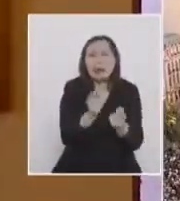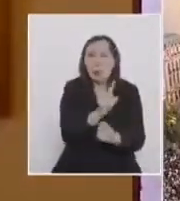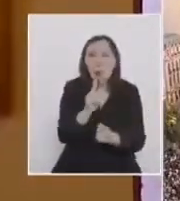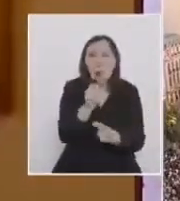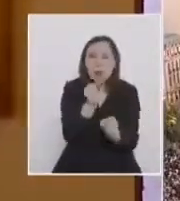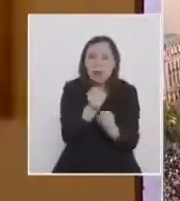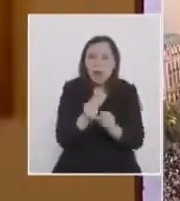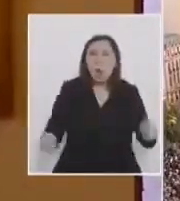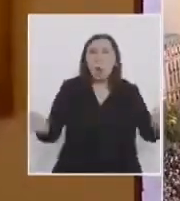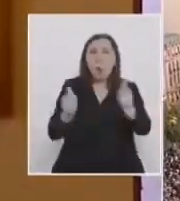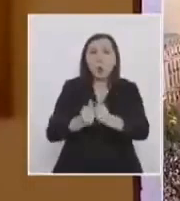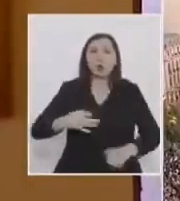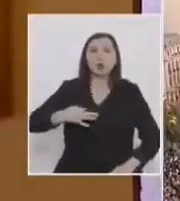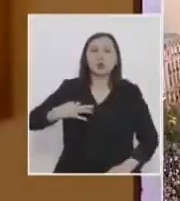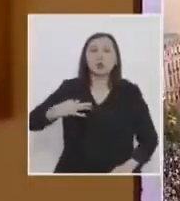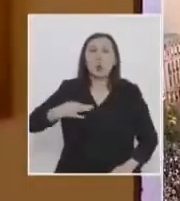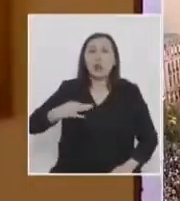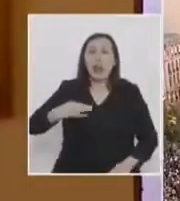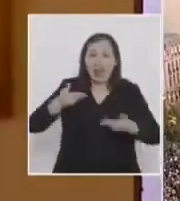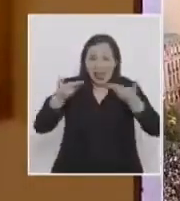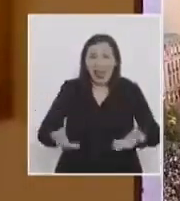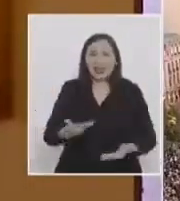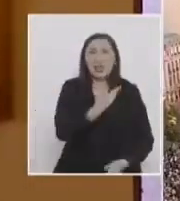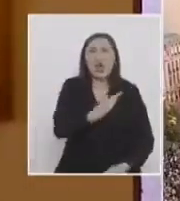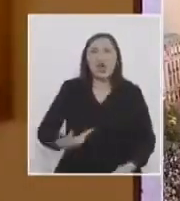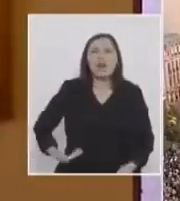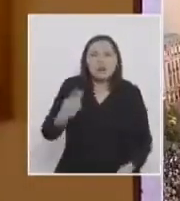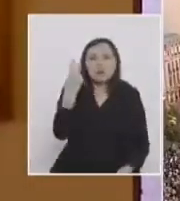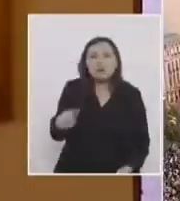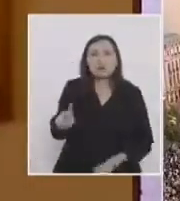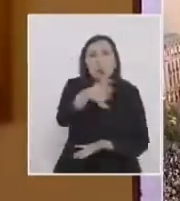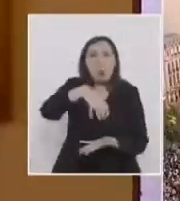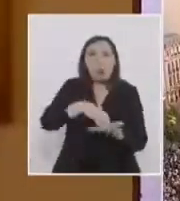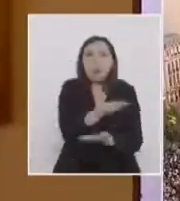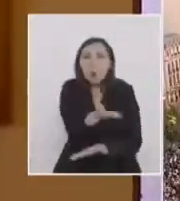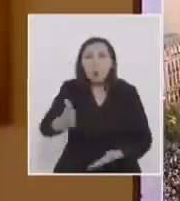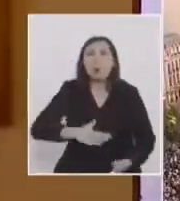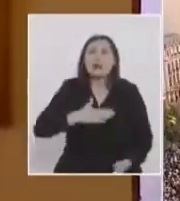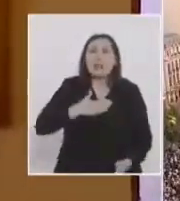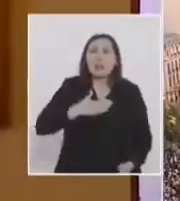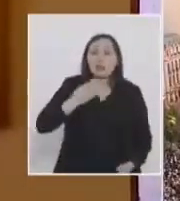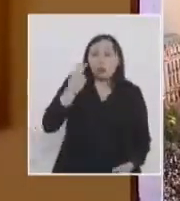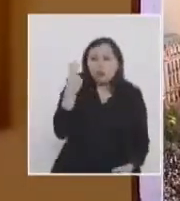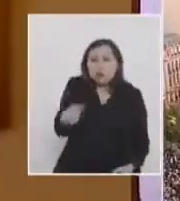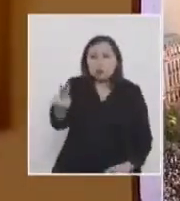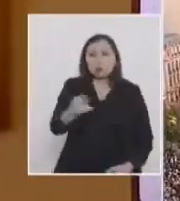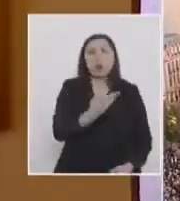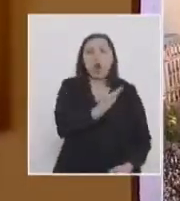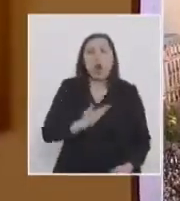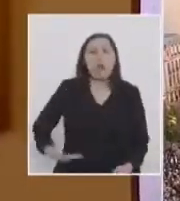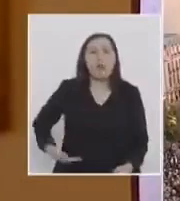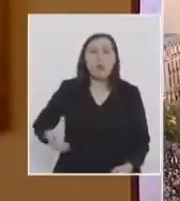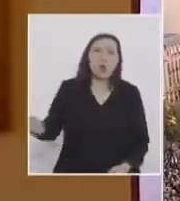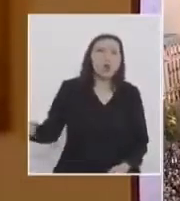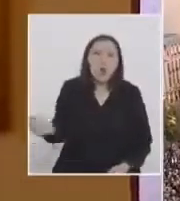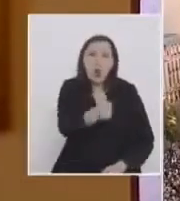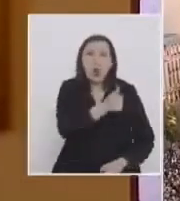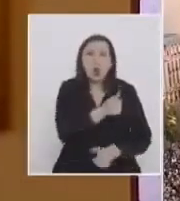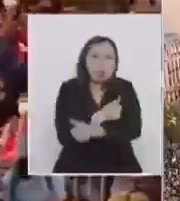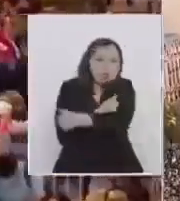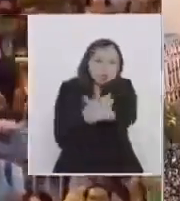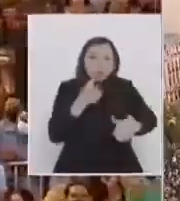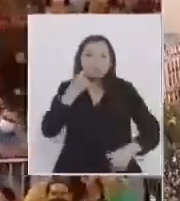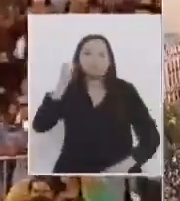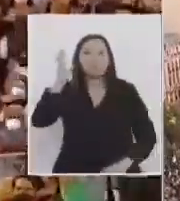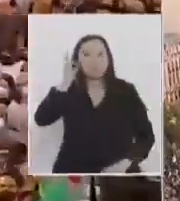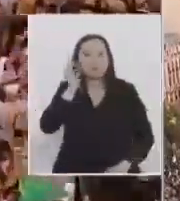seamos ciudadanos y que este sea el gobierno del pueblo y ustedes lo sientan como su gobierno, de todas y todos